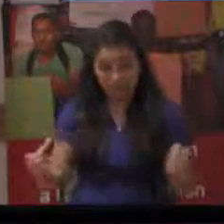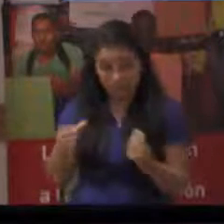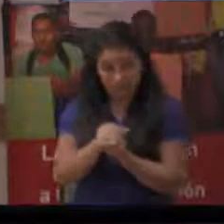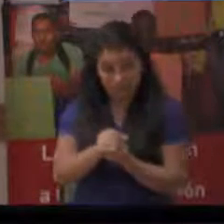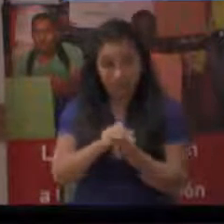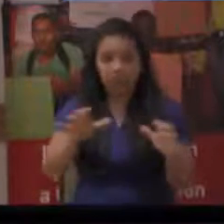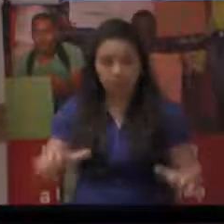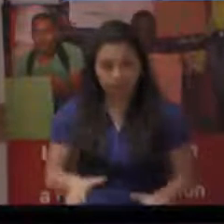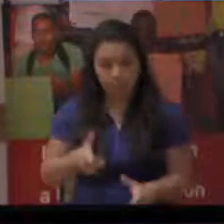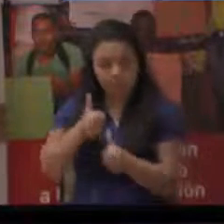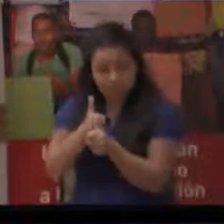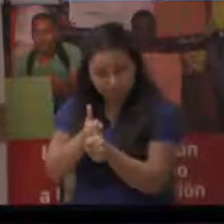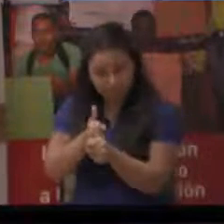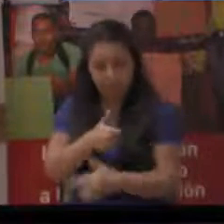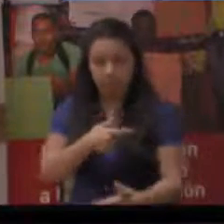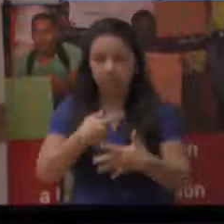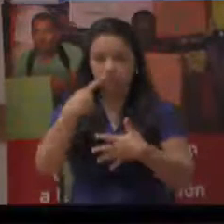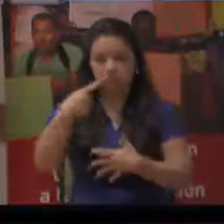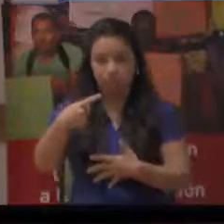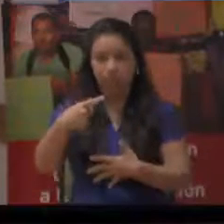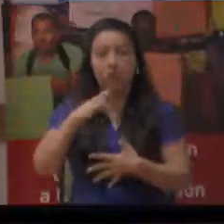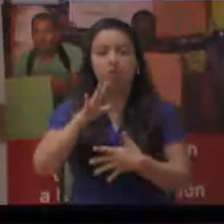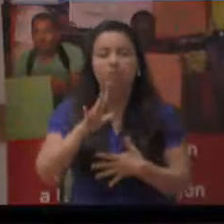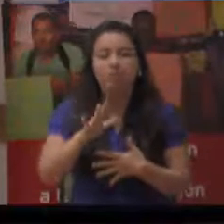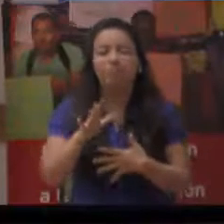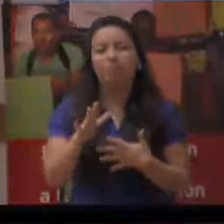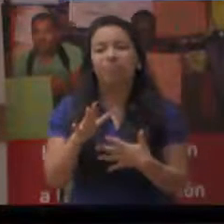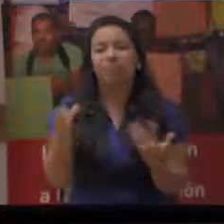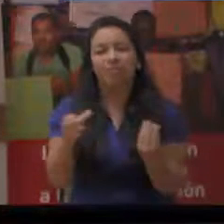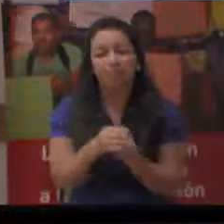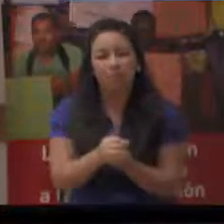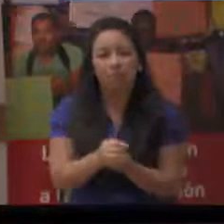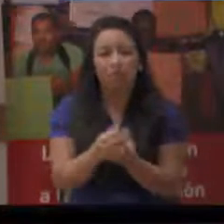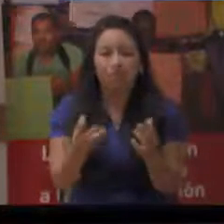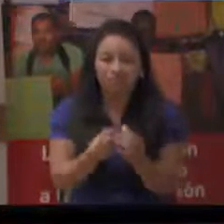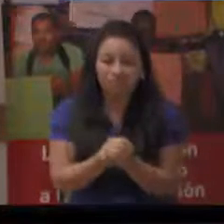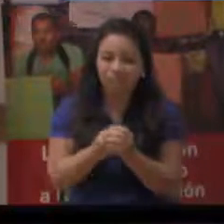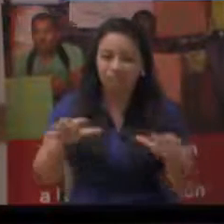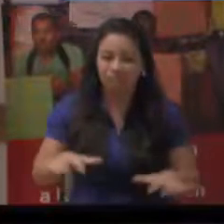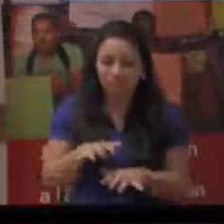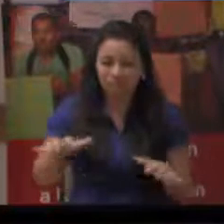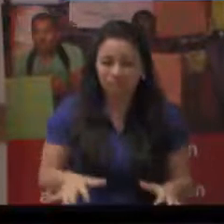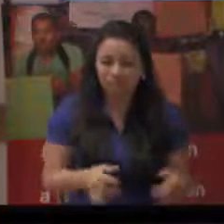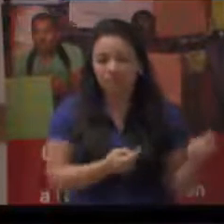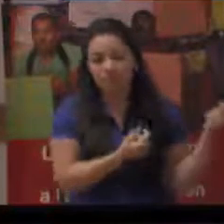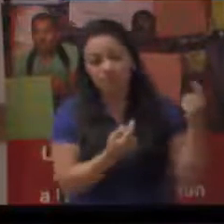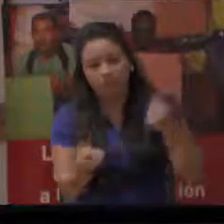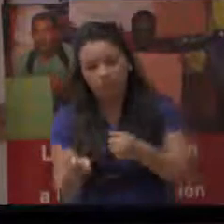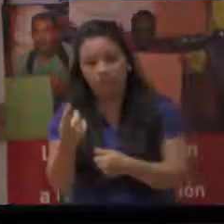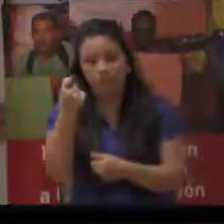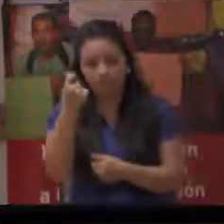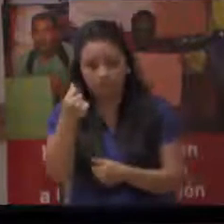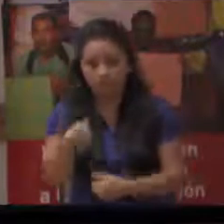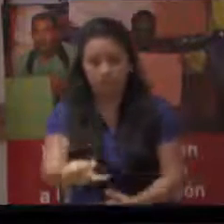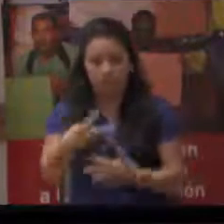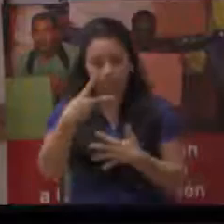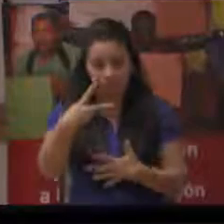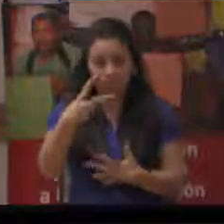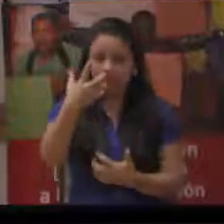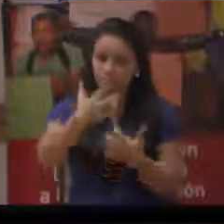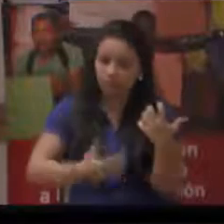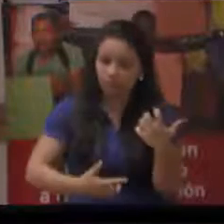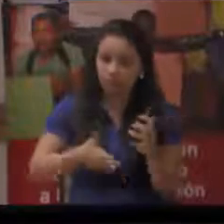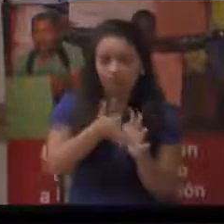gestión interna para la atención oportuna de los beneficios económicos, sistema de